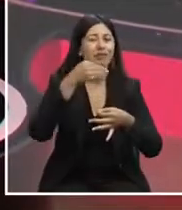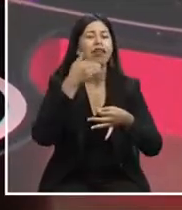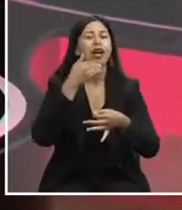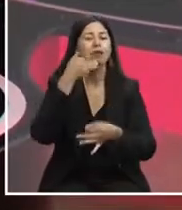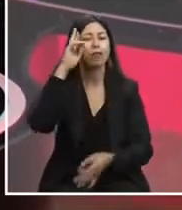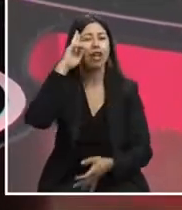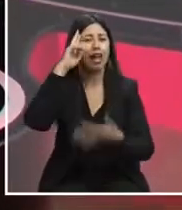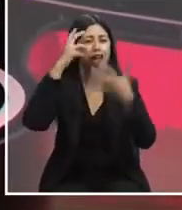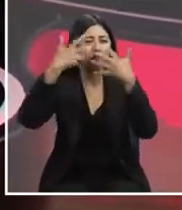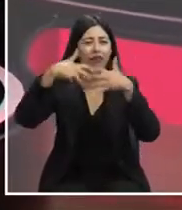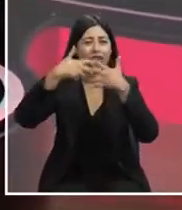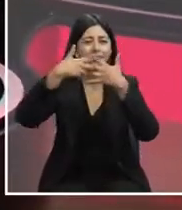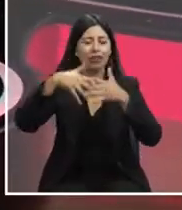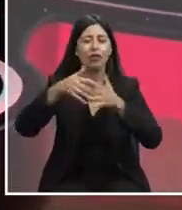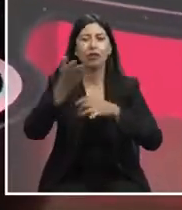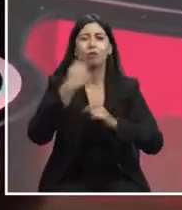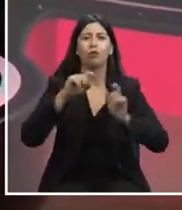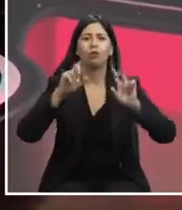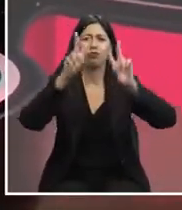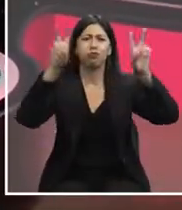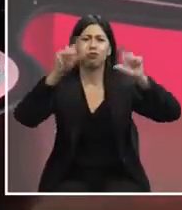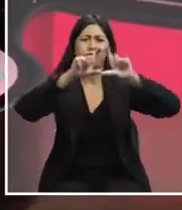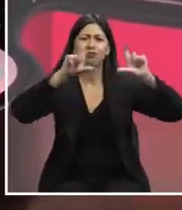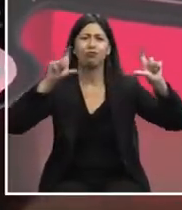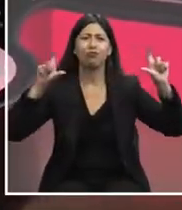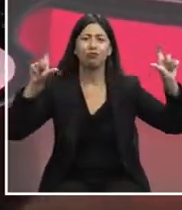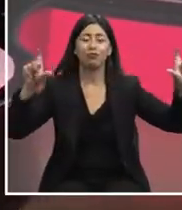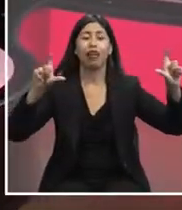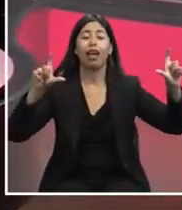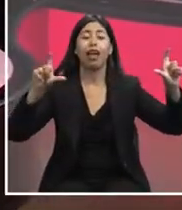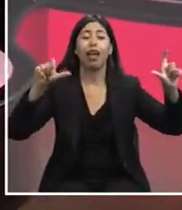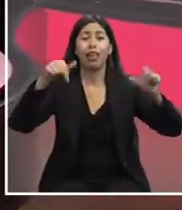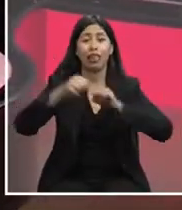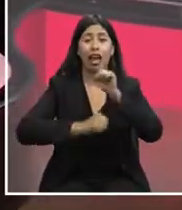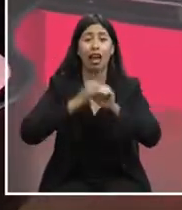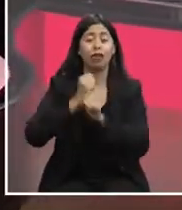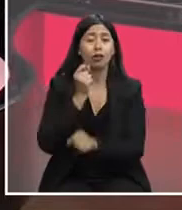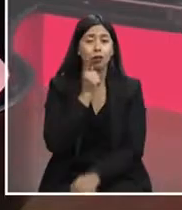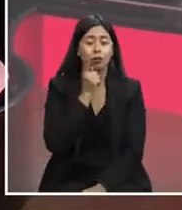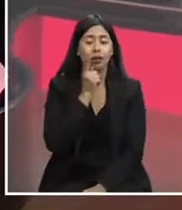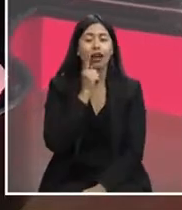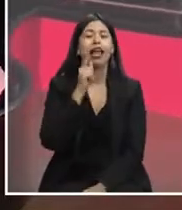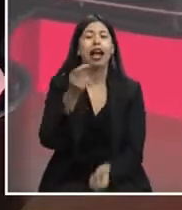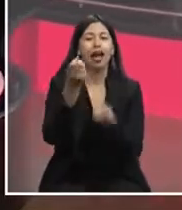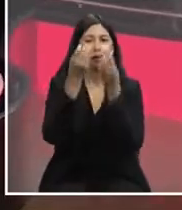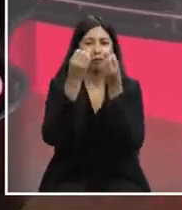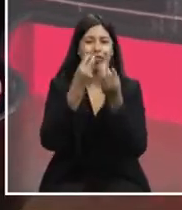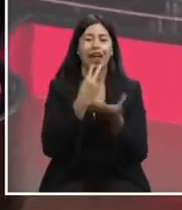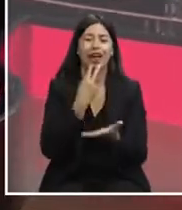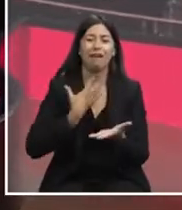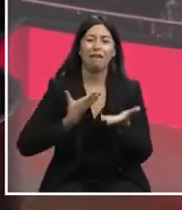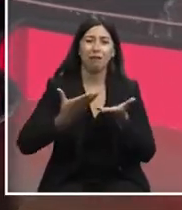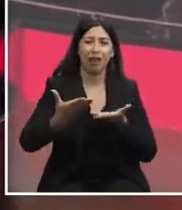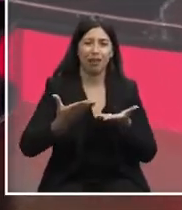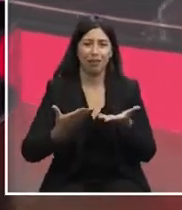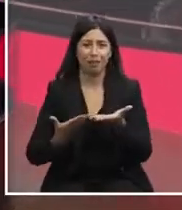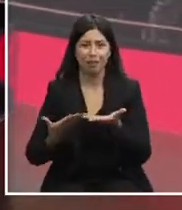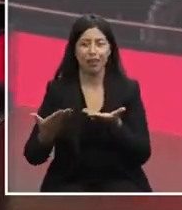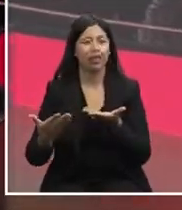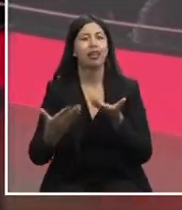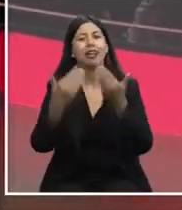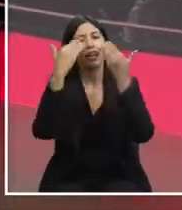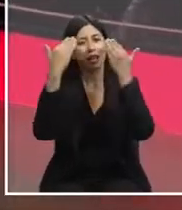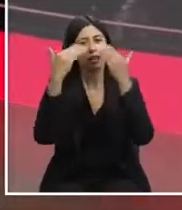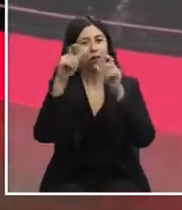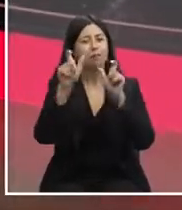este gran lema que tenemos en el Congreso Futuro 2022, que es aprender a convivir. Y saludamos especialmente a las personas